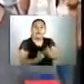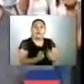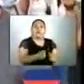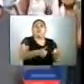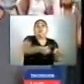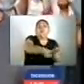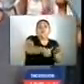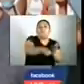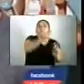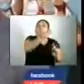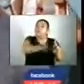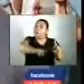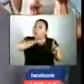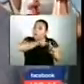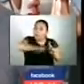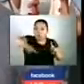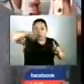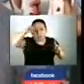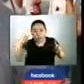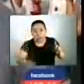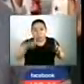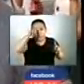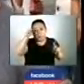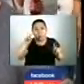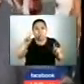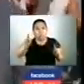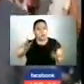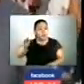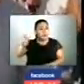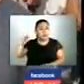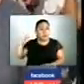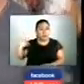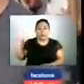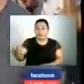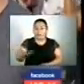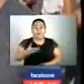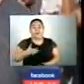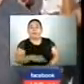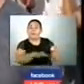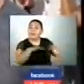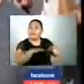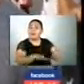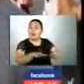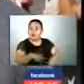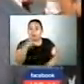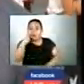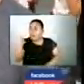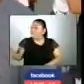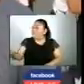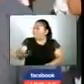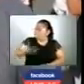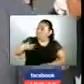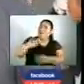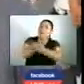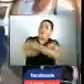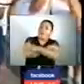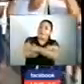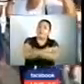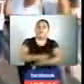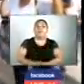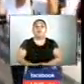Ha sido un hombre que ha trabajado a lo largo de 24 años, la gente está eternamente agradecida con él y creo que esto es muestra del cariño que la gente le tiene.